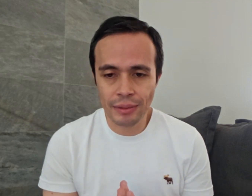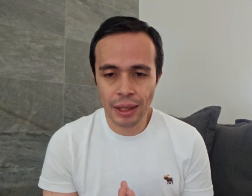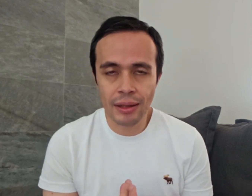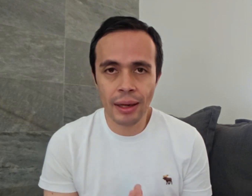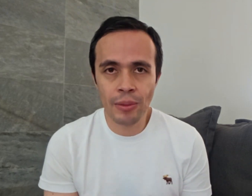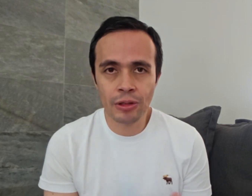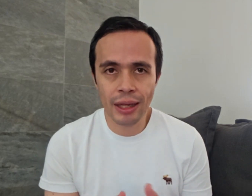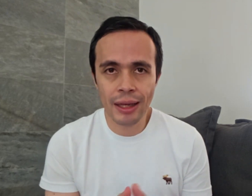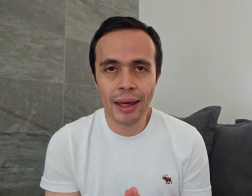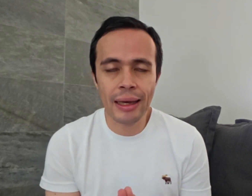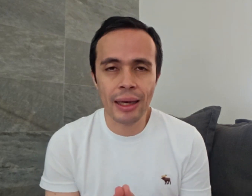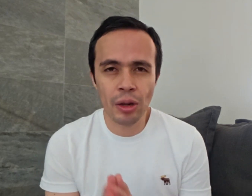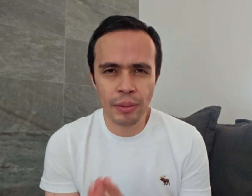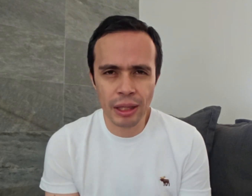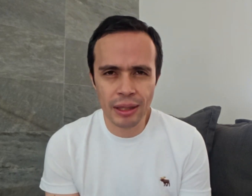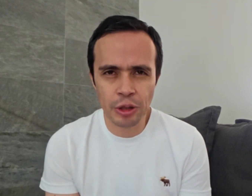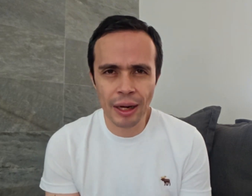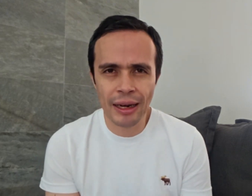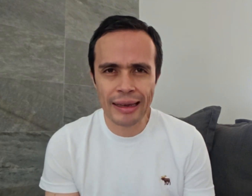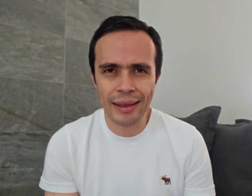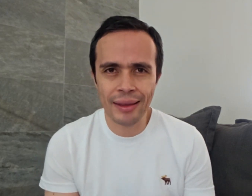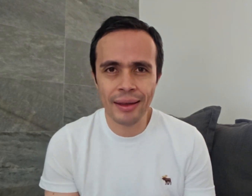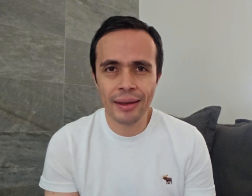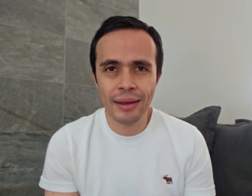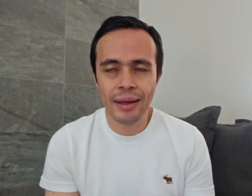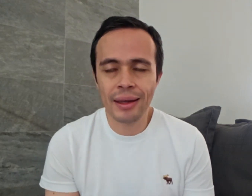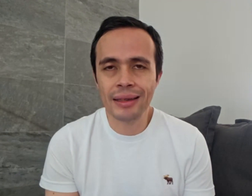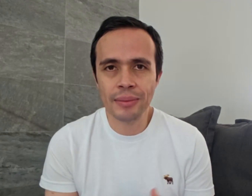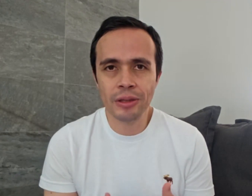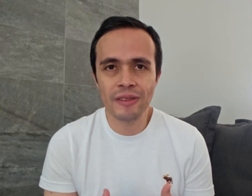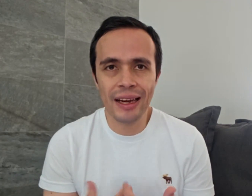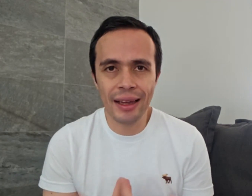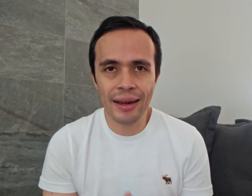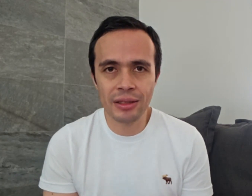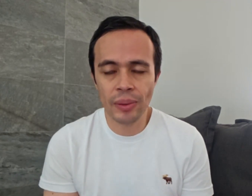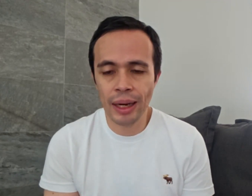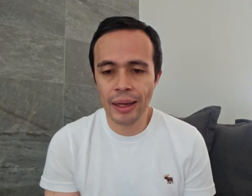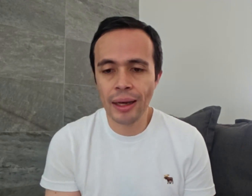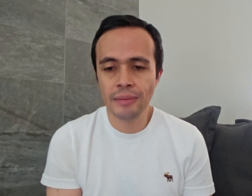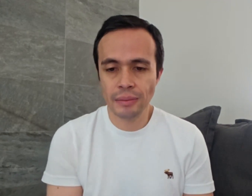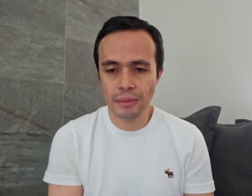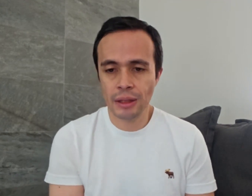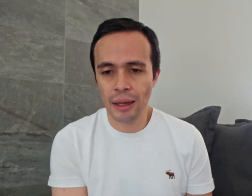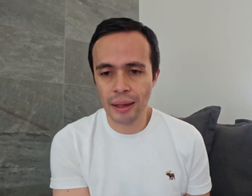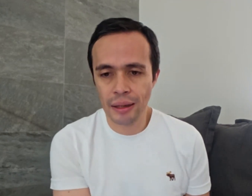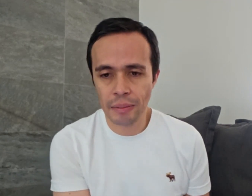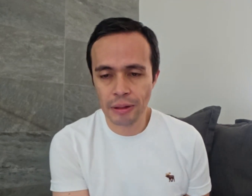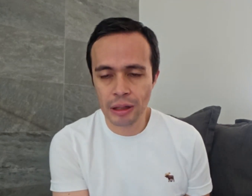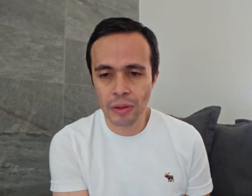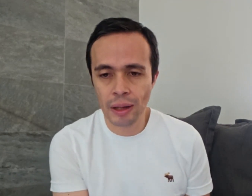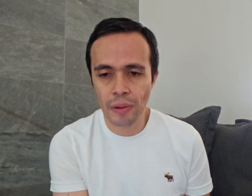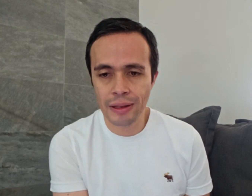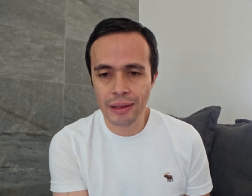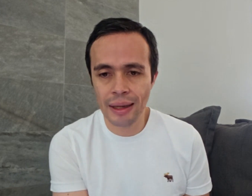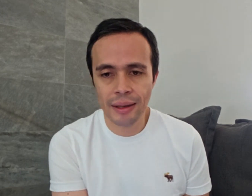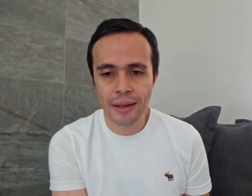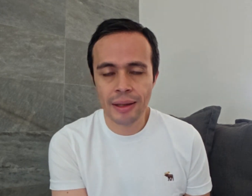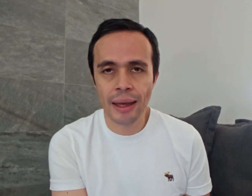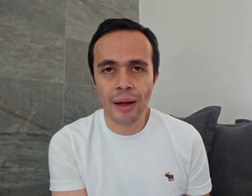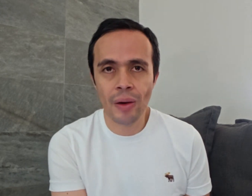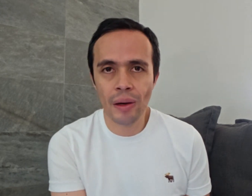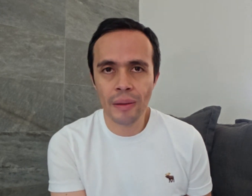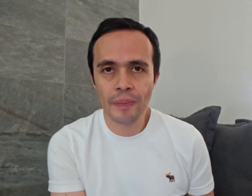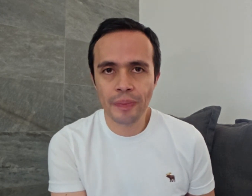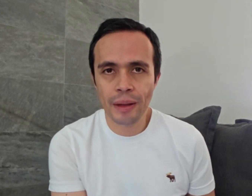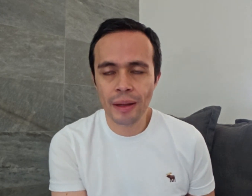fuerza que tenemos radica en que no vamos a traicionar a la gente, en que hacemos valer la soberanía. Ayer se presentó una encuesta